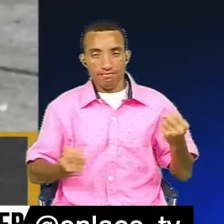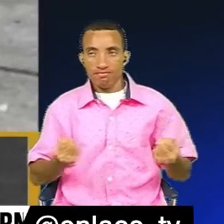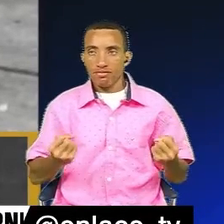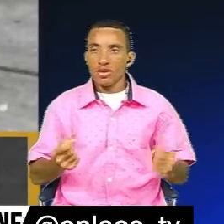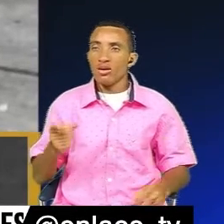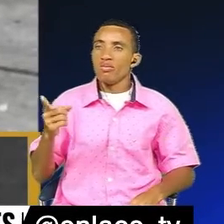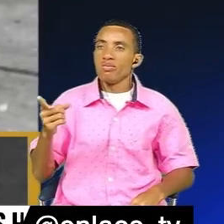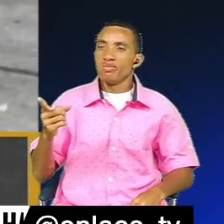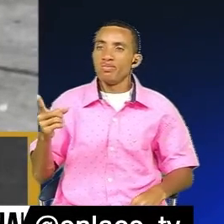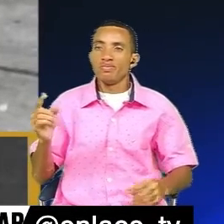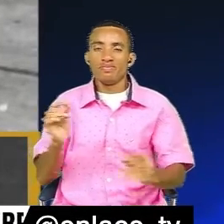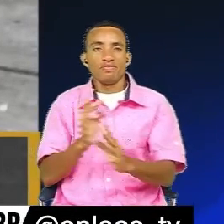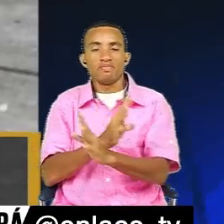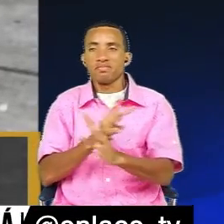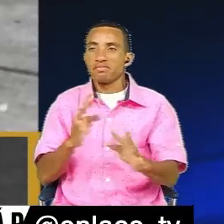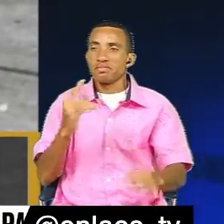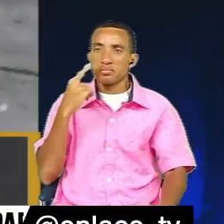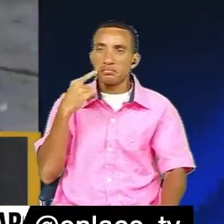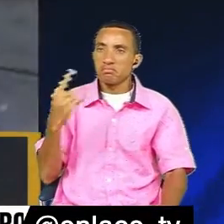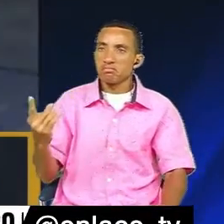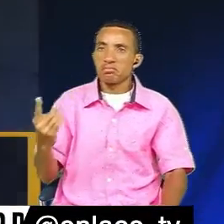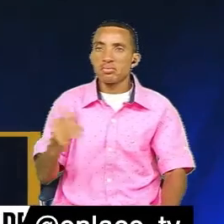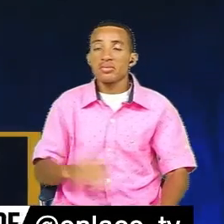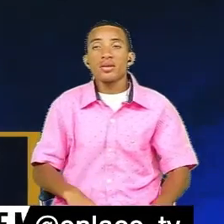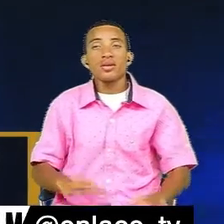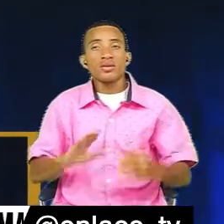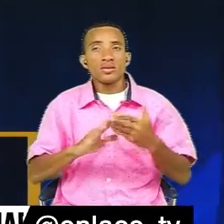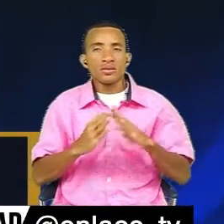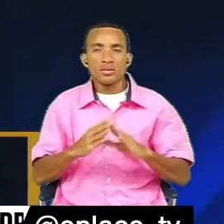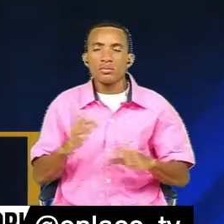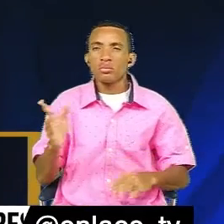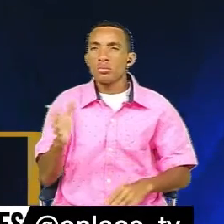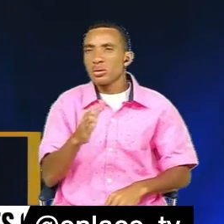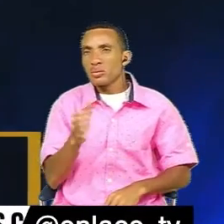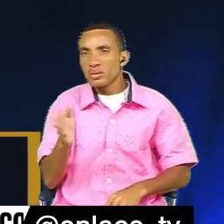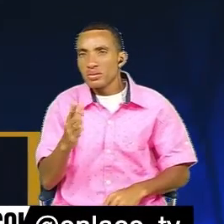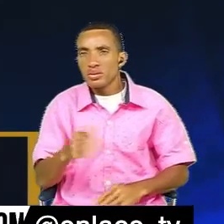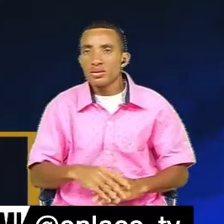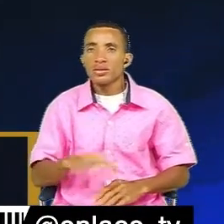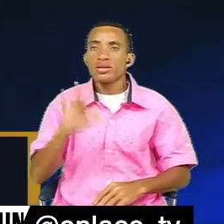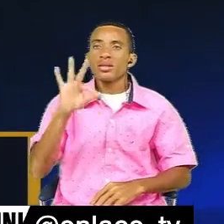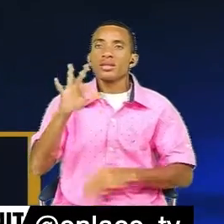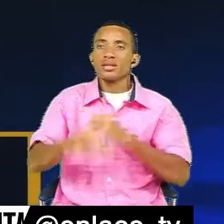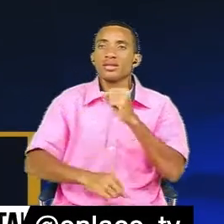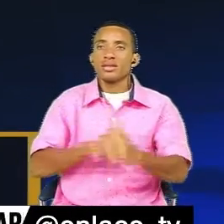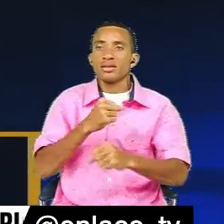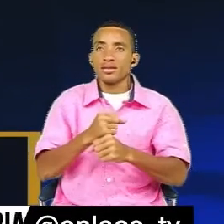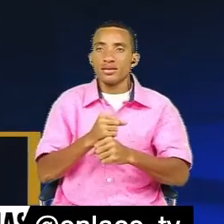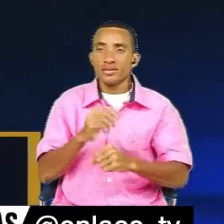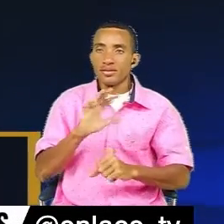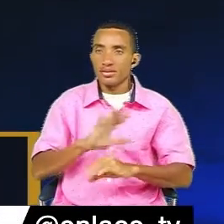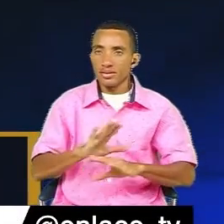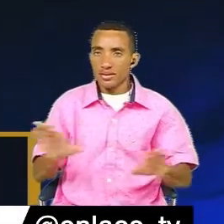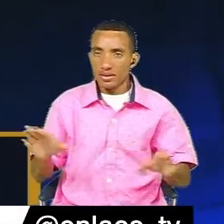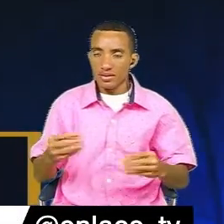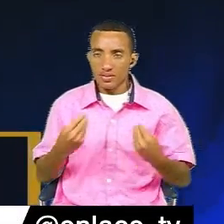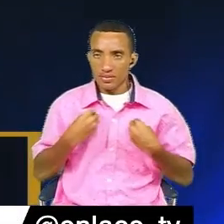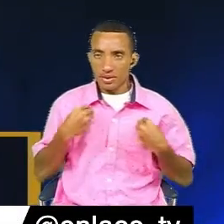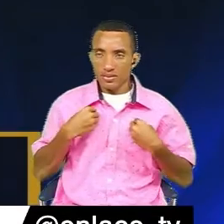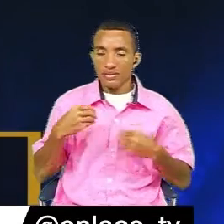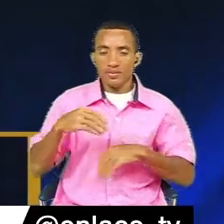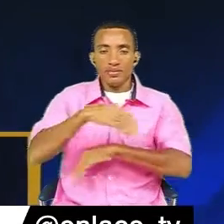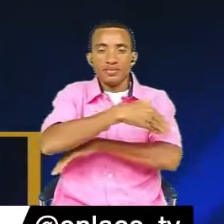zonas residenciales de Barranca Bermeja. Un ciudadano reporta que desde hace aproximadamente 3 años, su propietario, residente en la calle